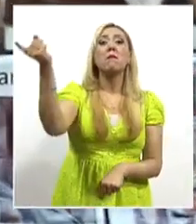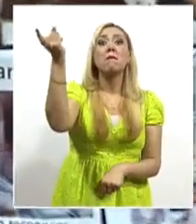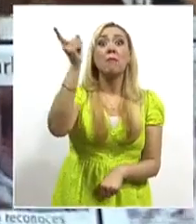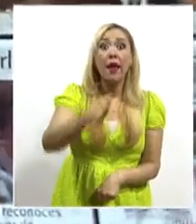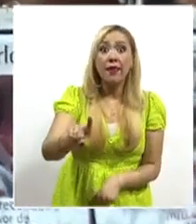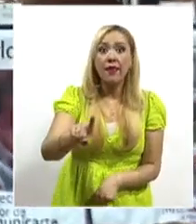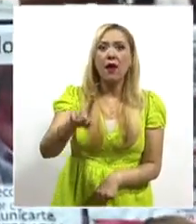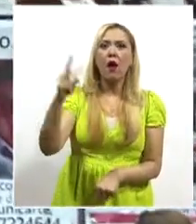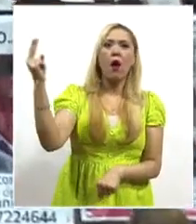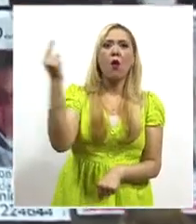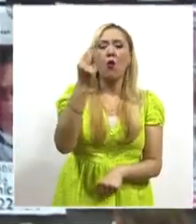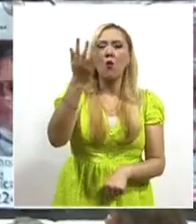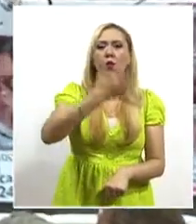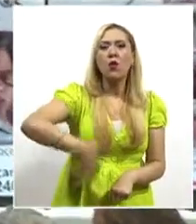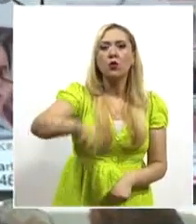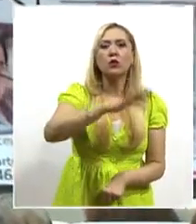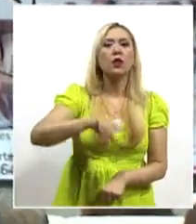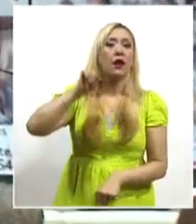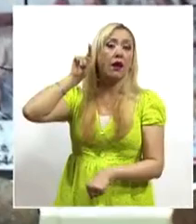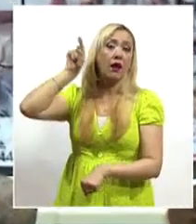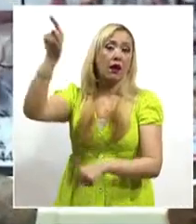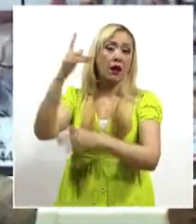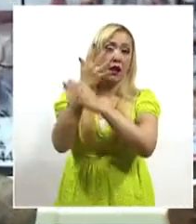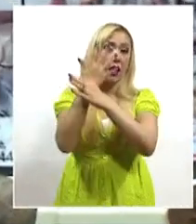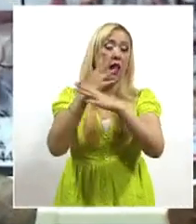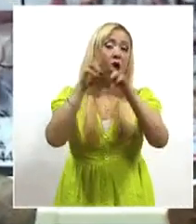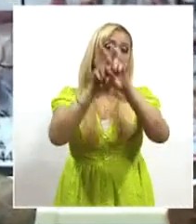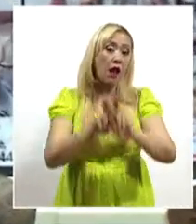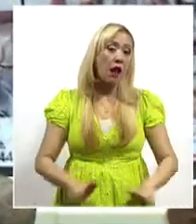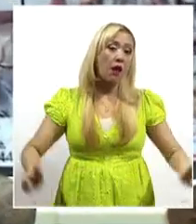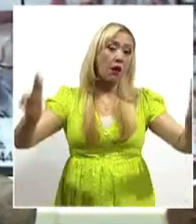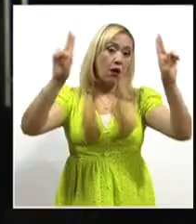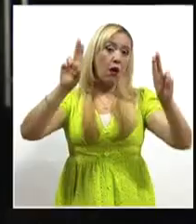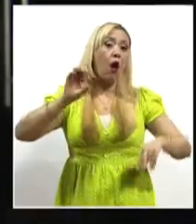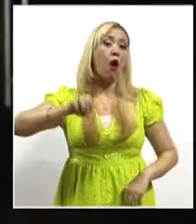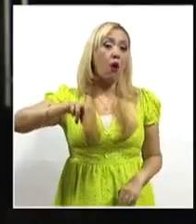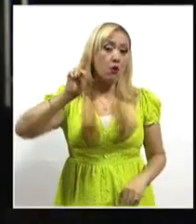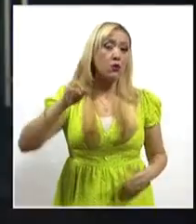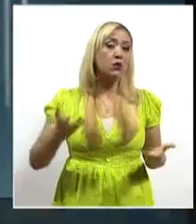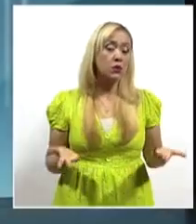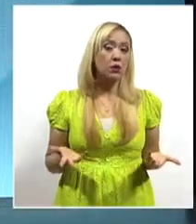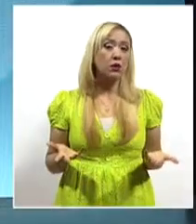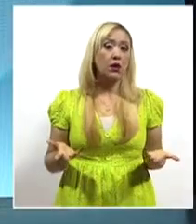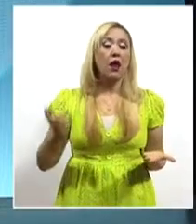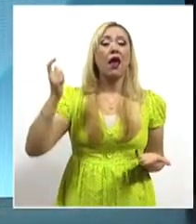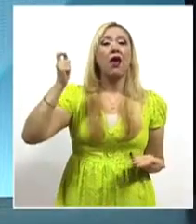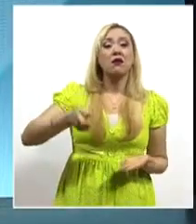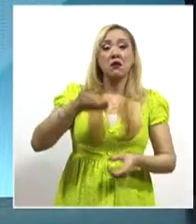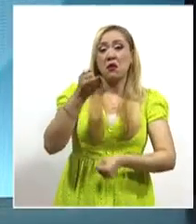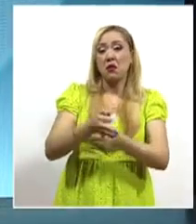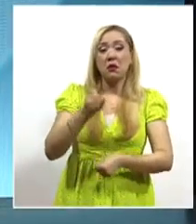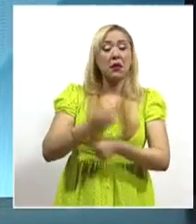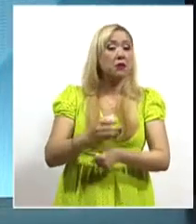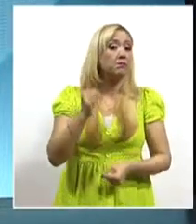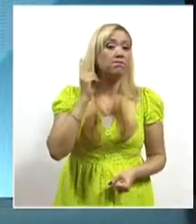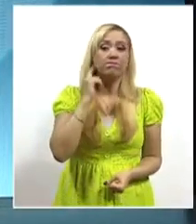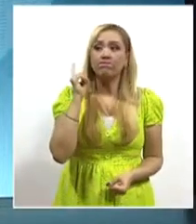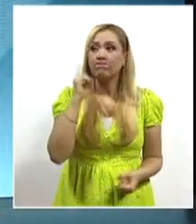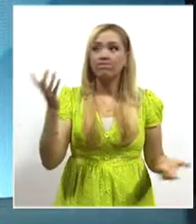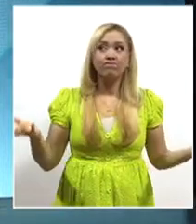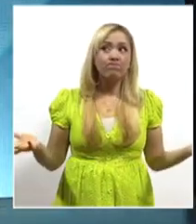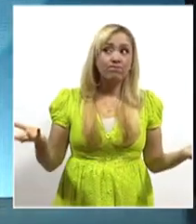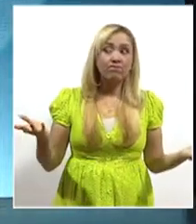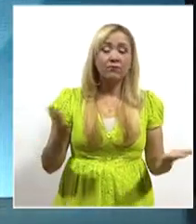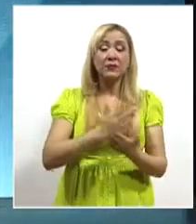acciones urgentes en búsqueda de personas desaparecidas emitidas por la ONU, las cuales hasta el momento y según con datos oficiales